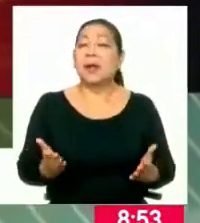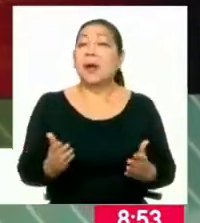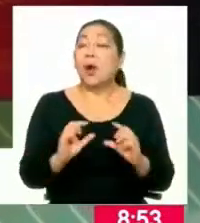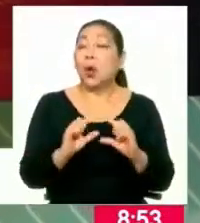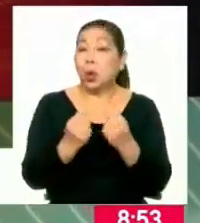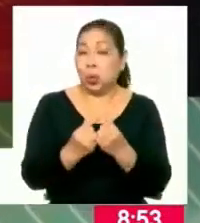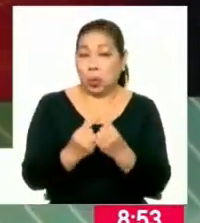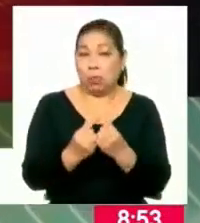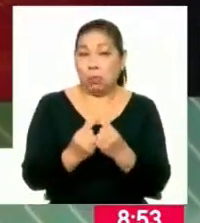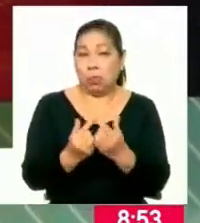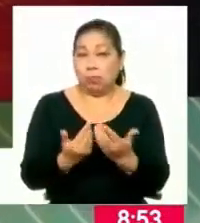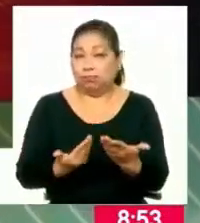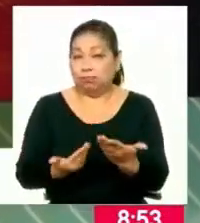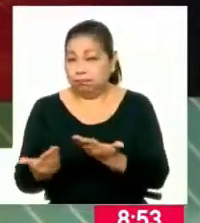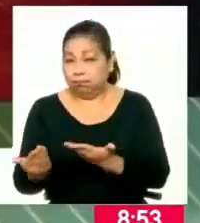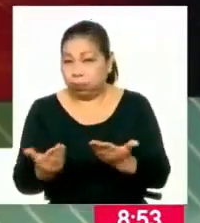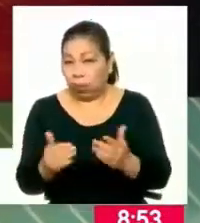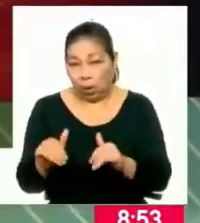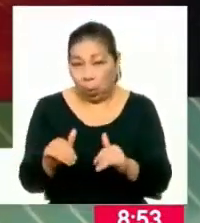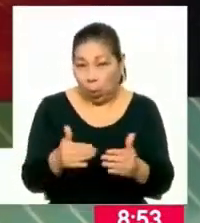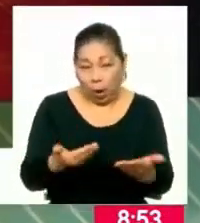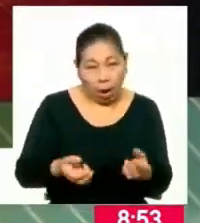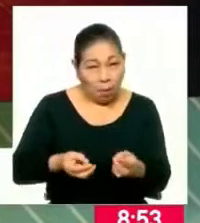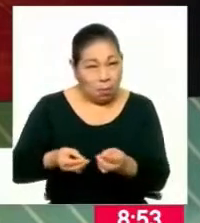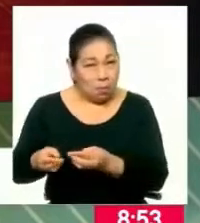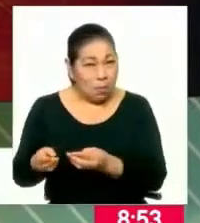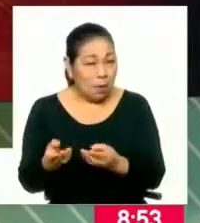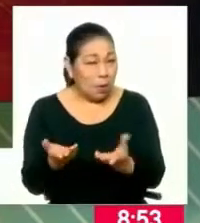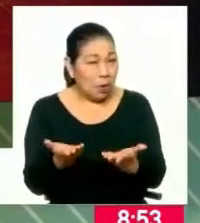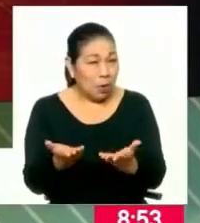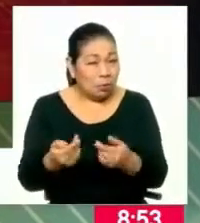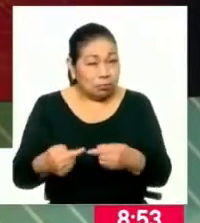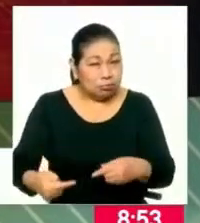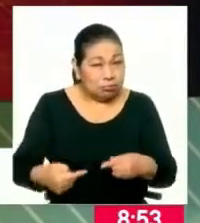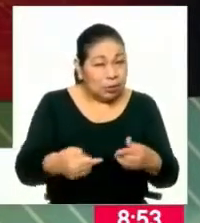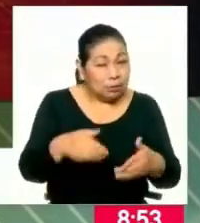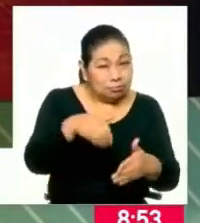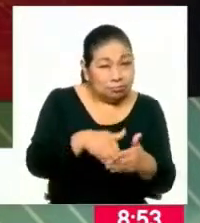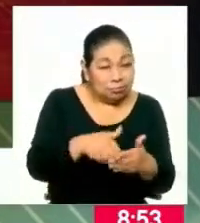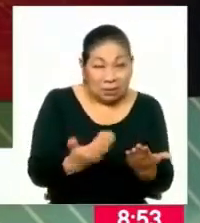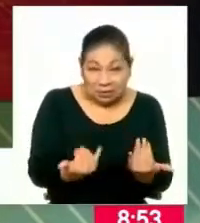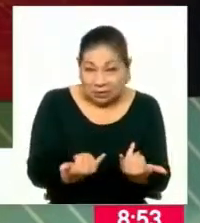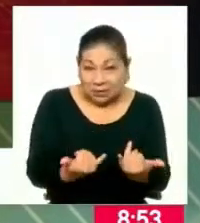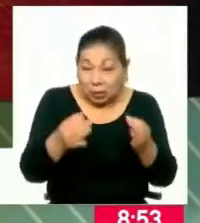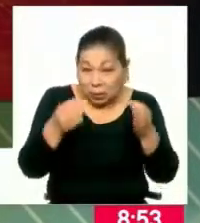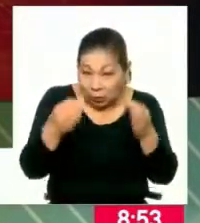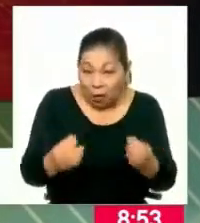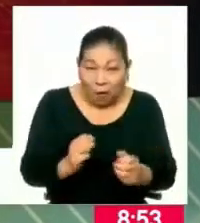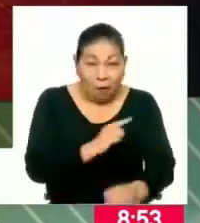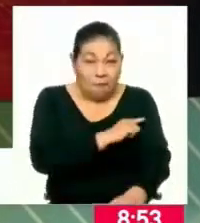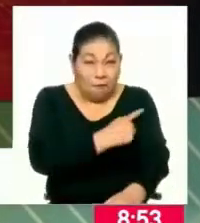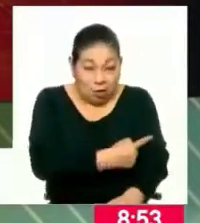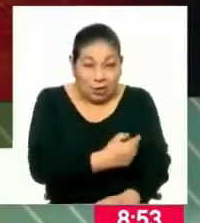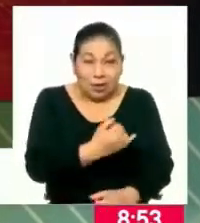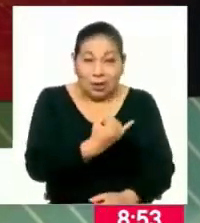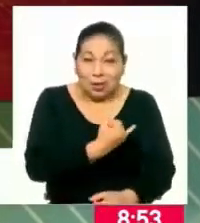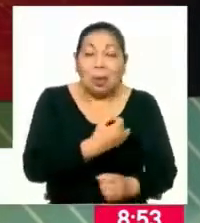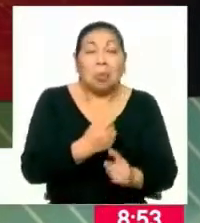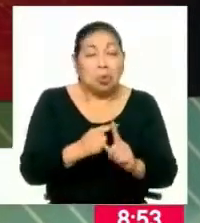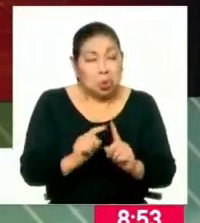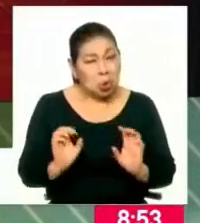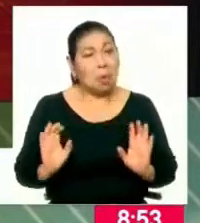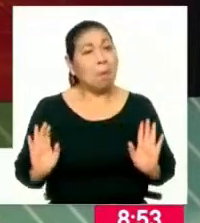los partidos entren y salgan del sistema, al igual que los movimientos, por competitividad electoral. Eso me asegura fortalecimiento institucional, en